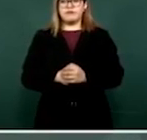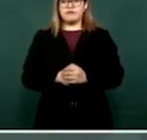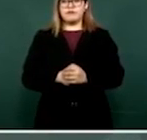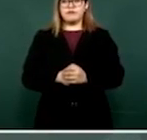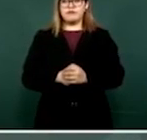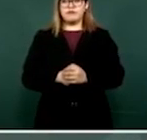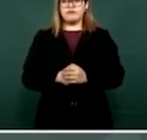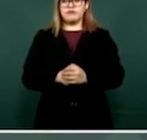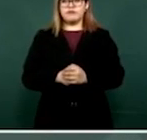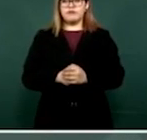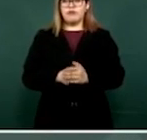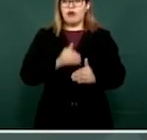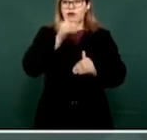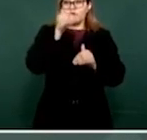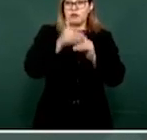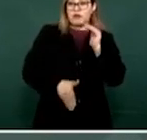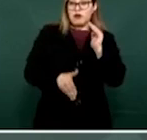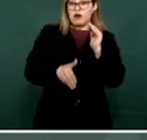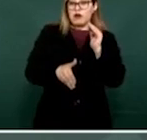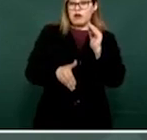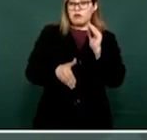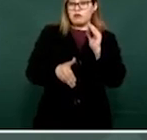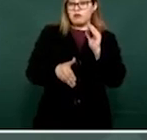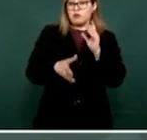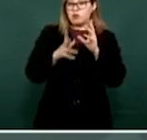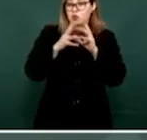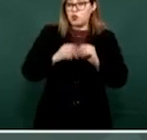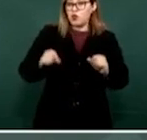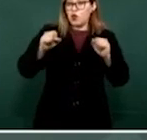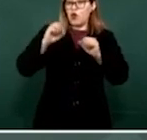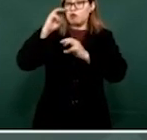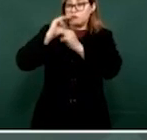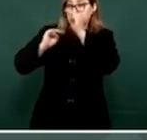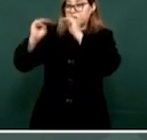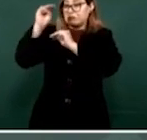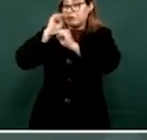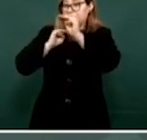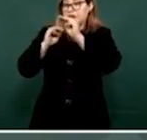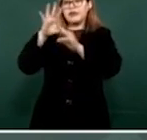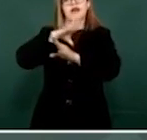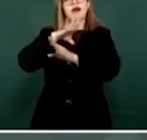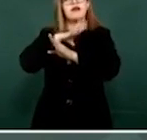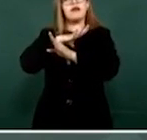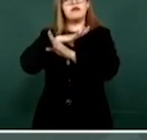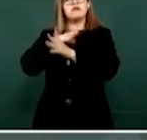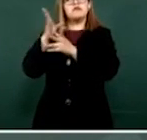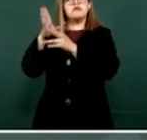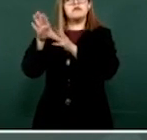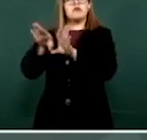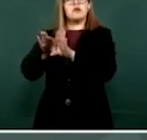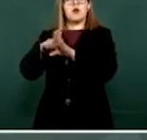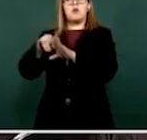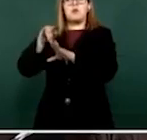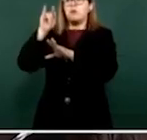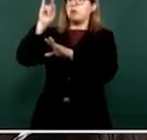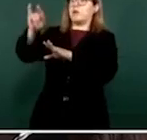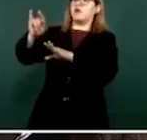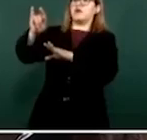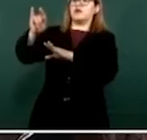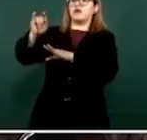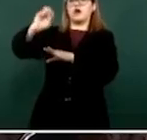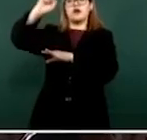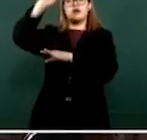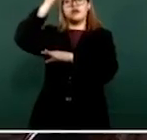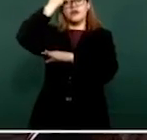Acabaron con el cerro, que era el símbolo, el que está en el escudo de San Luis